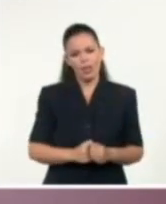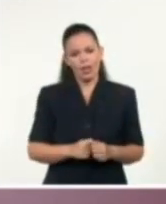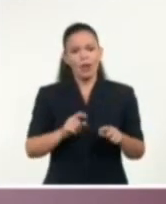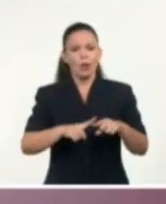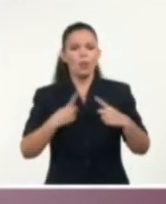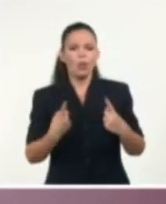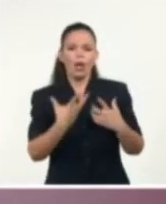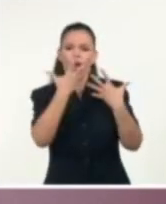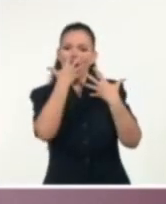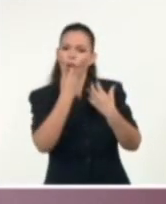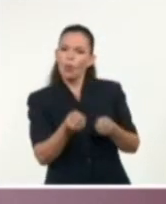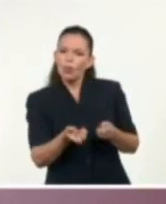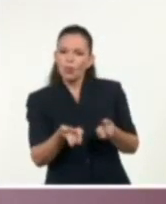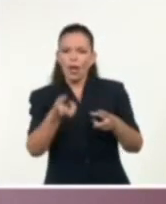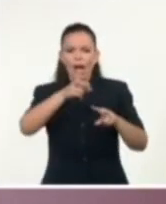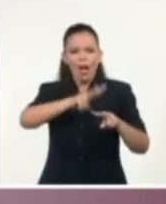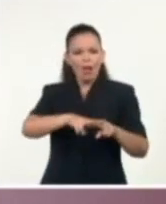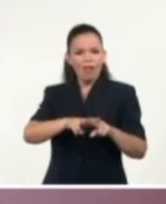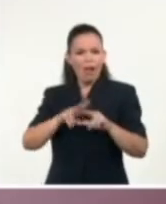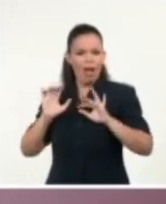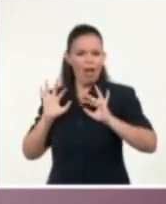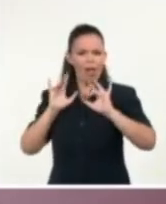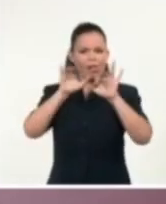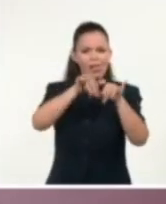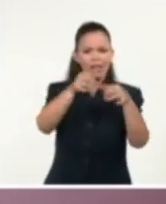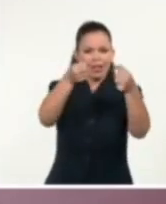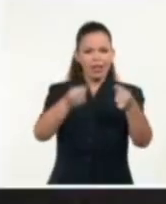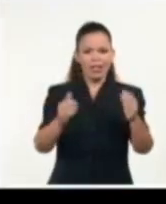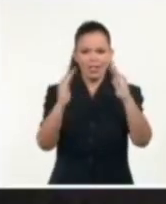esta emblemática ciudad para vivir y hacer su futuro.